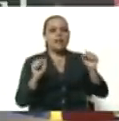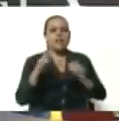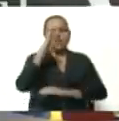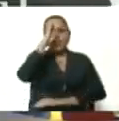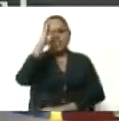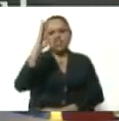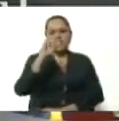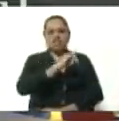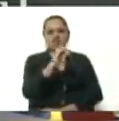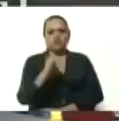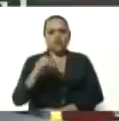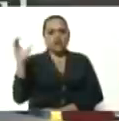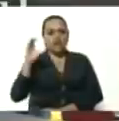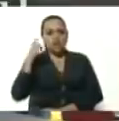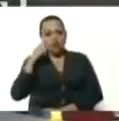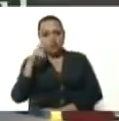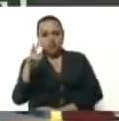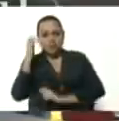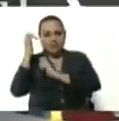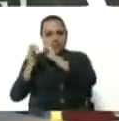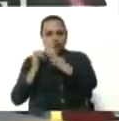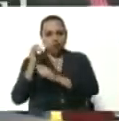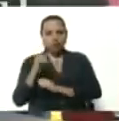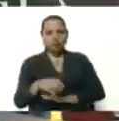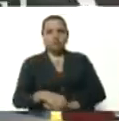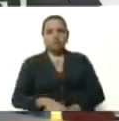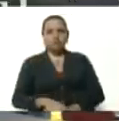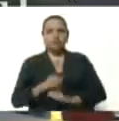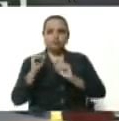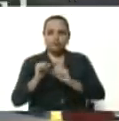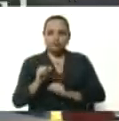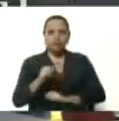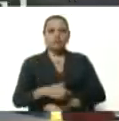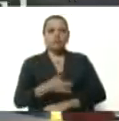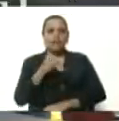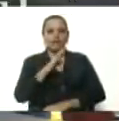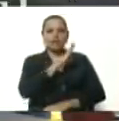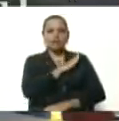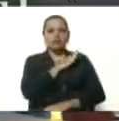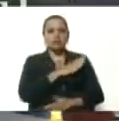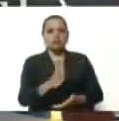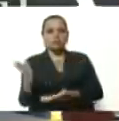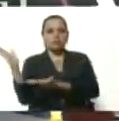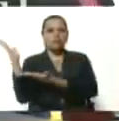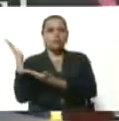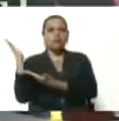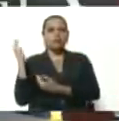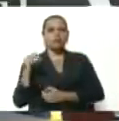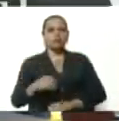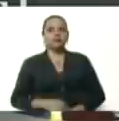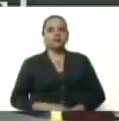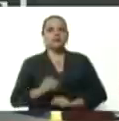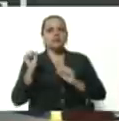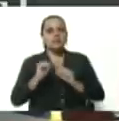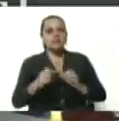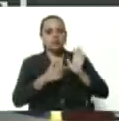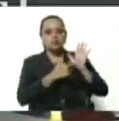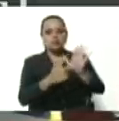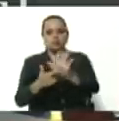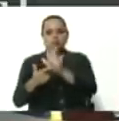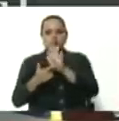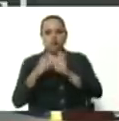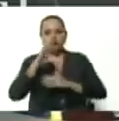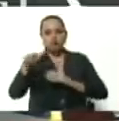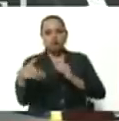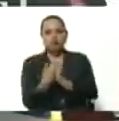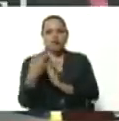a Caracas. ¿Ustedes han visto ese video? Sí, presidente, aquí lo tenemos. Vamos a proyectarlo. Vamos a presentarlo, que lo vea toda